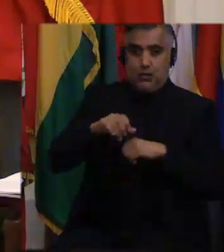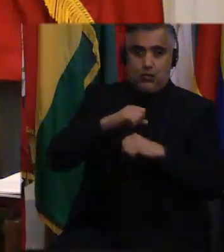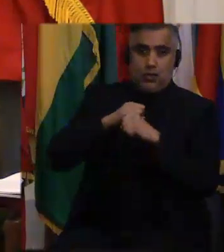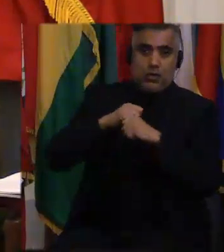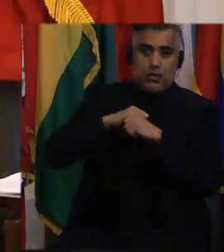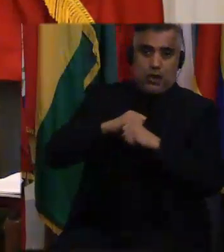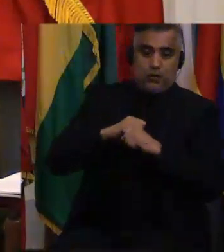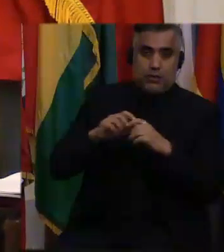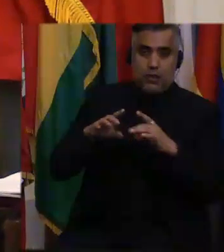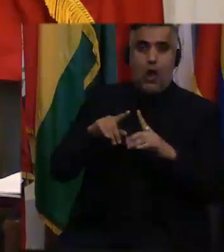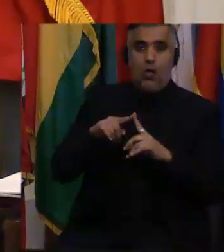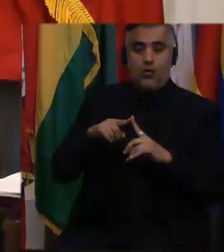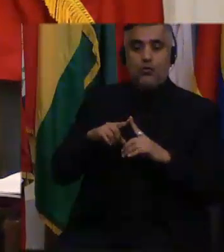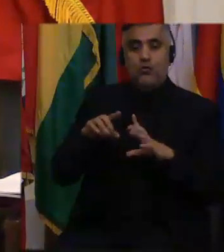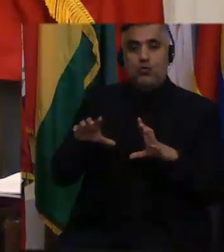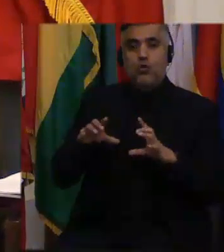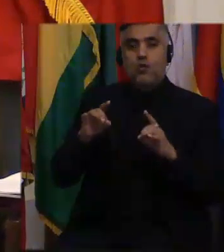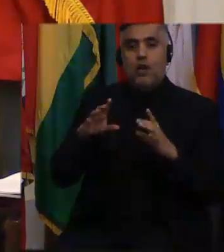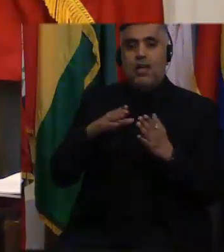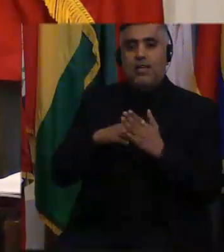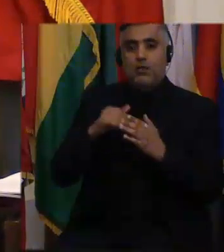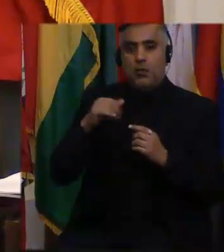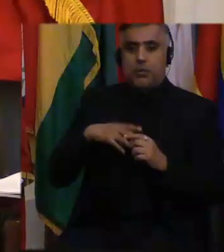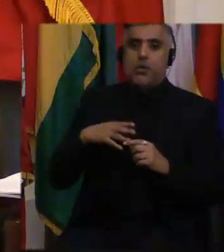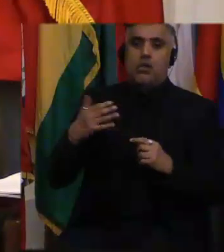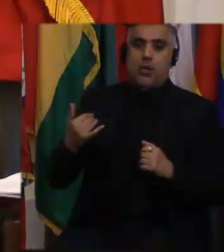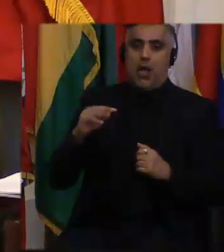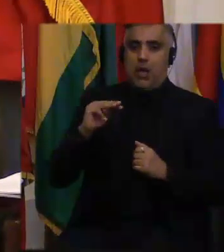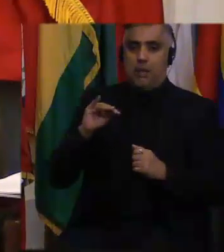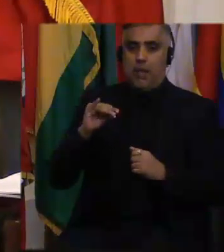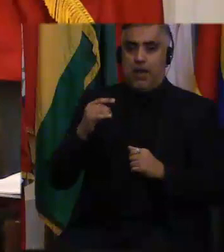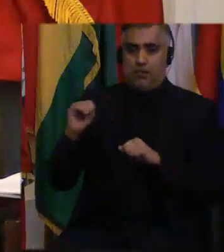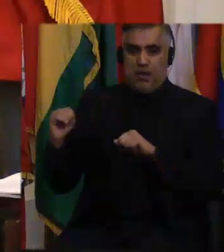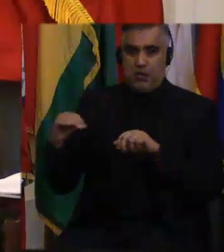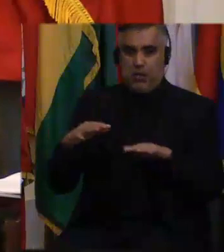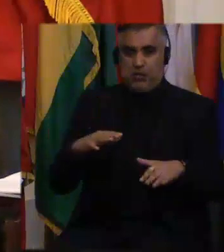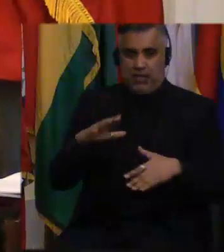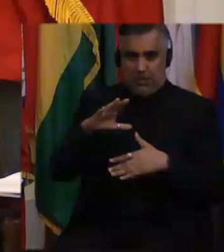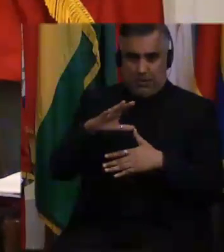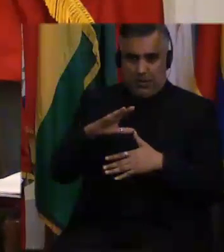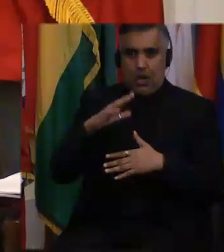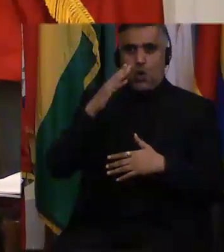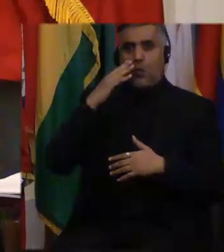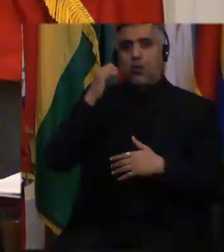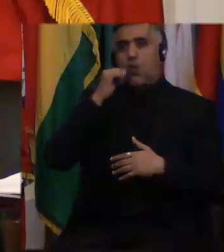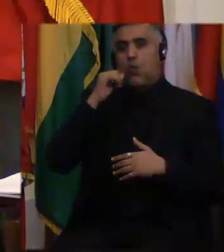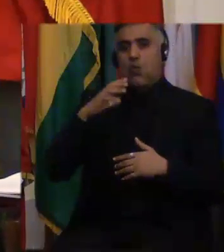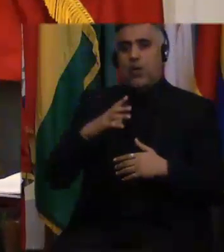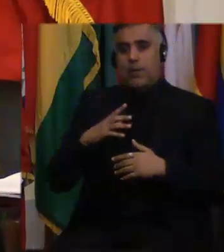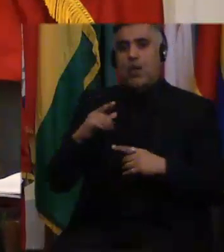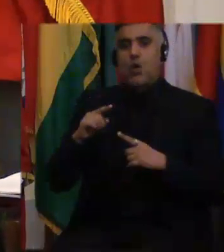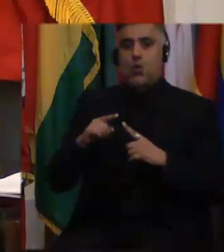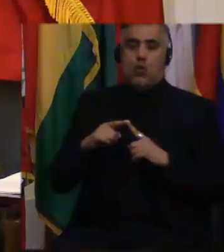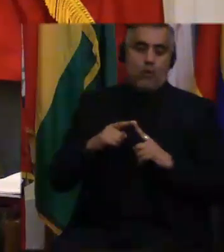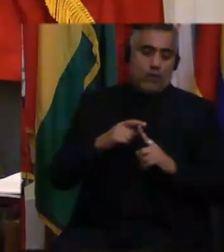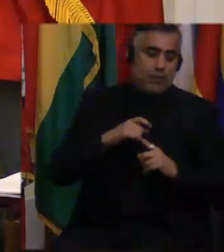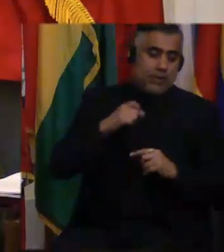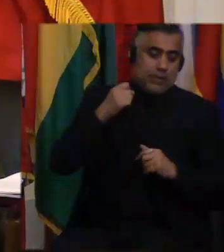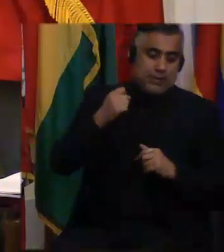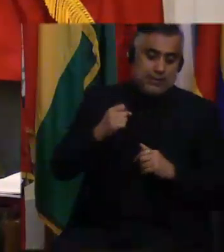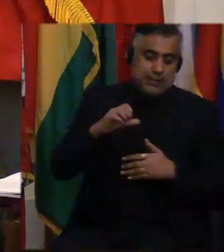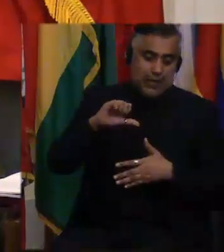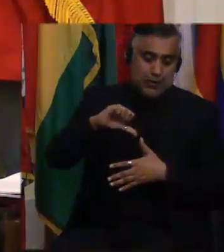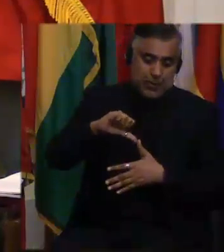En cuanto a la migración en América Latina, sabemos muy bien que las mujeres que hacen su trayecto desde Sudamérica hasta Estados